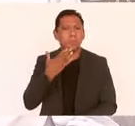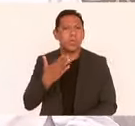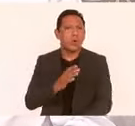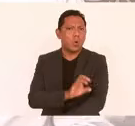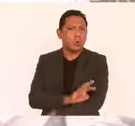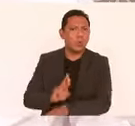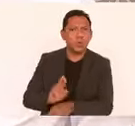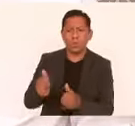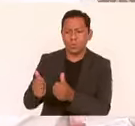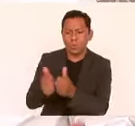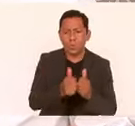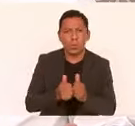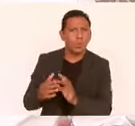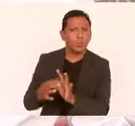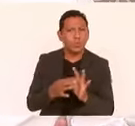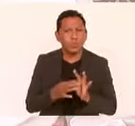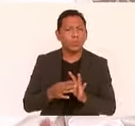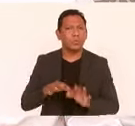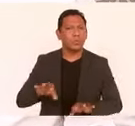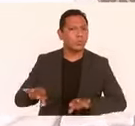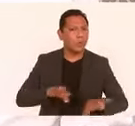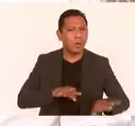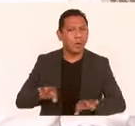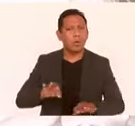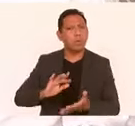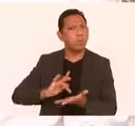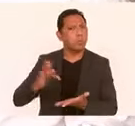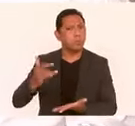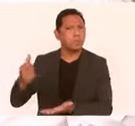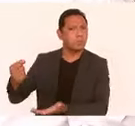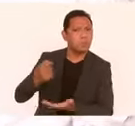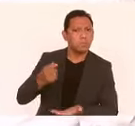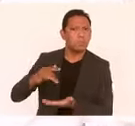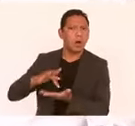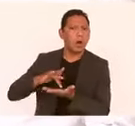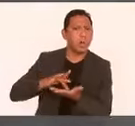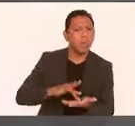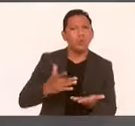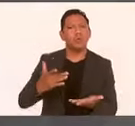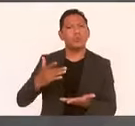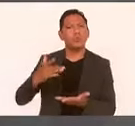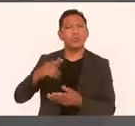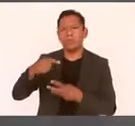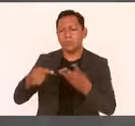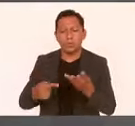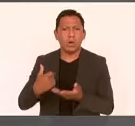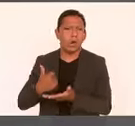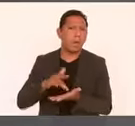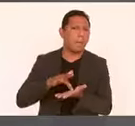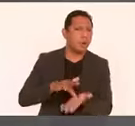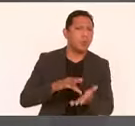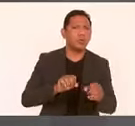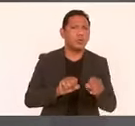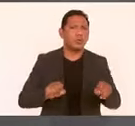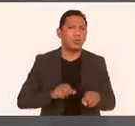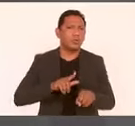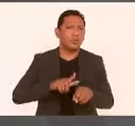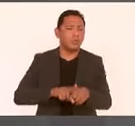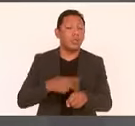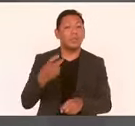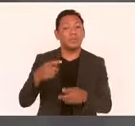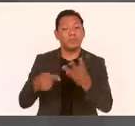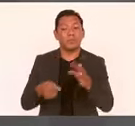gobierno y le agradecemos todos los apoyos sociales que han sido tan importantes para